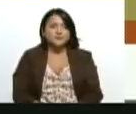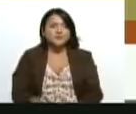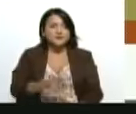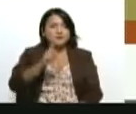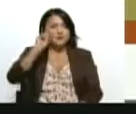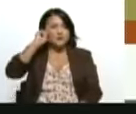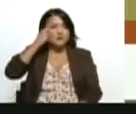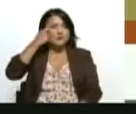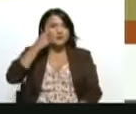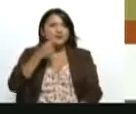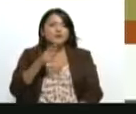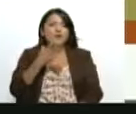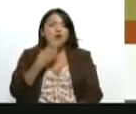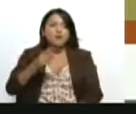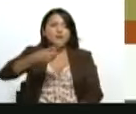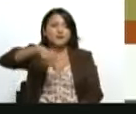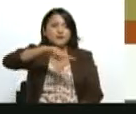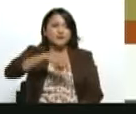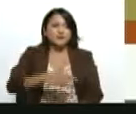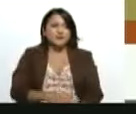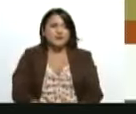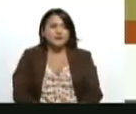muchachos, juventud.